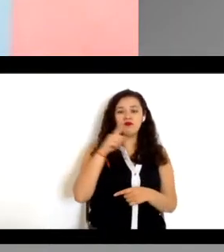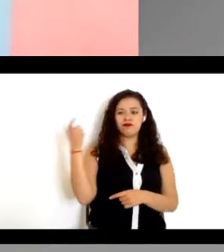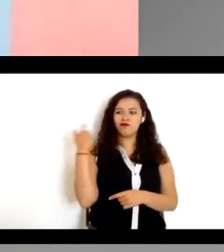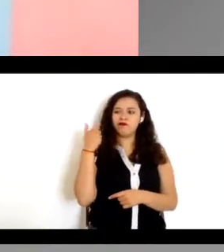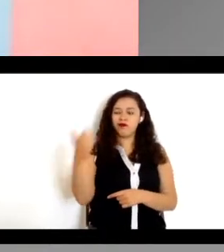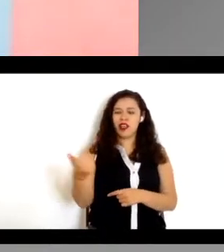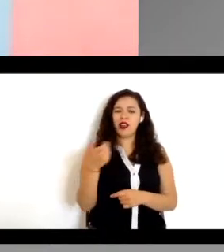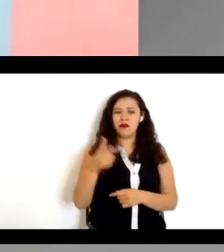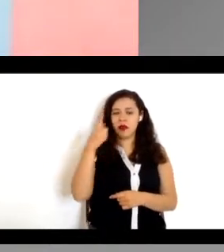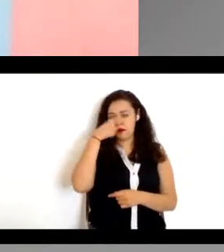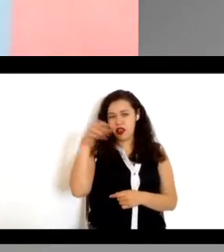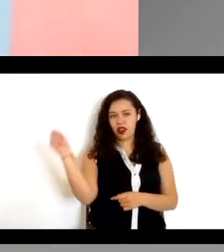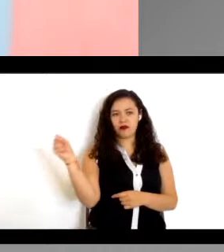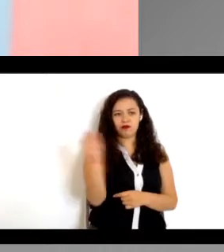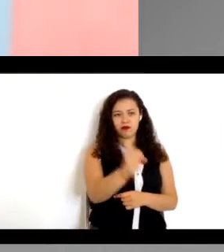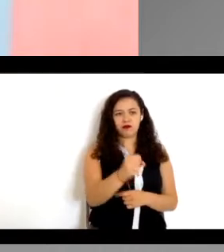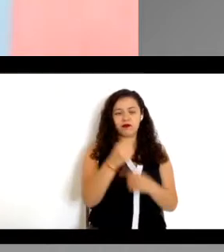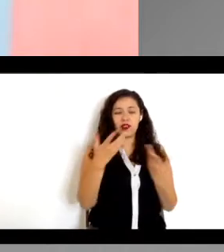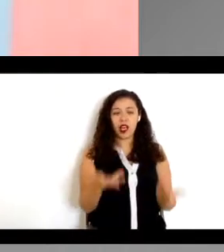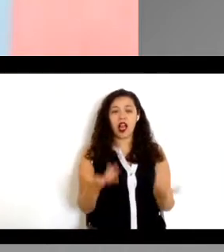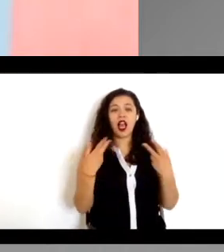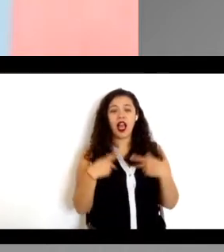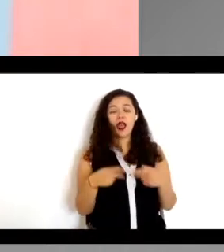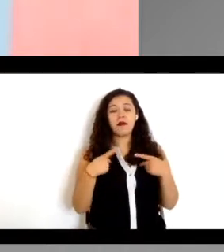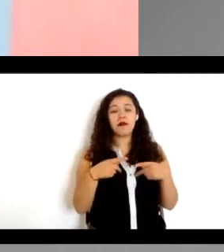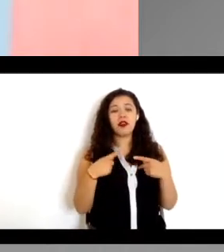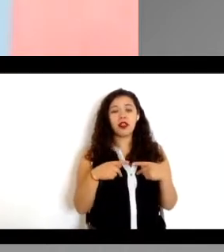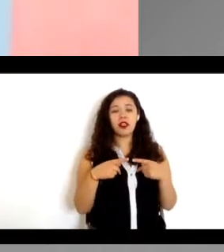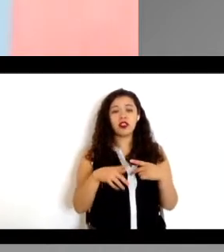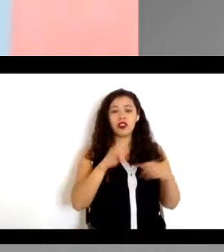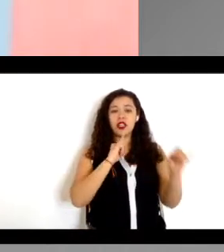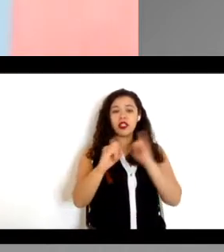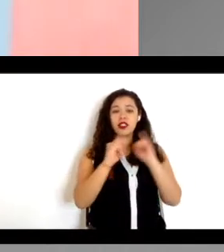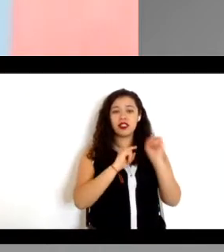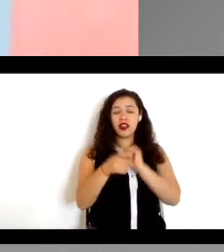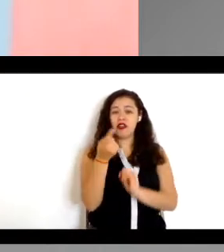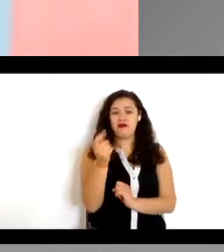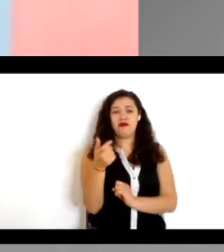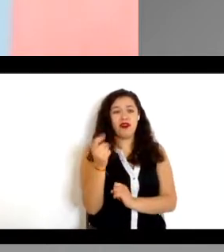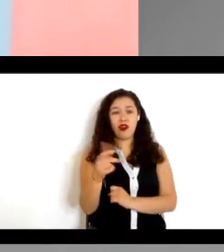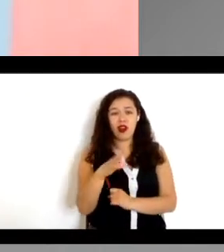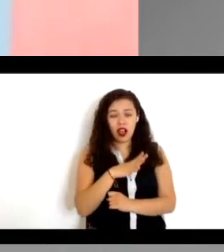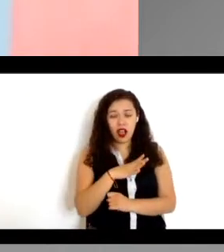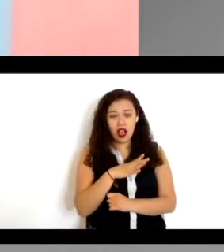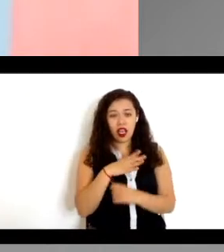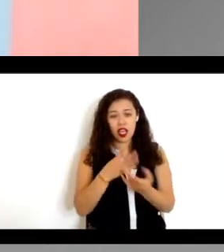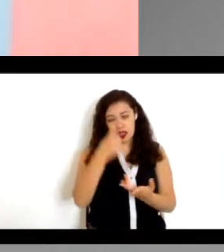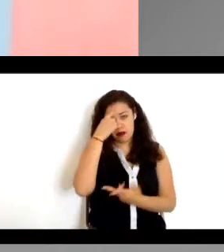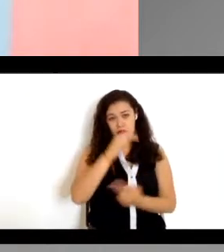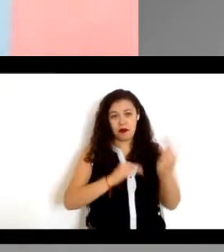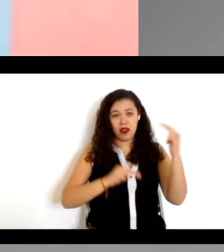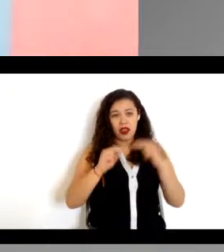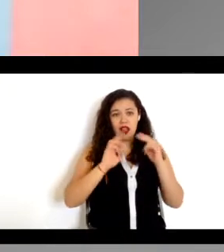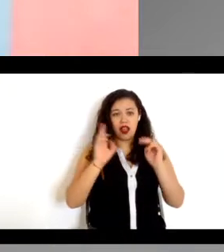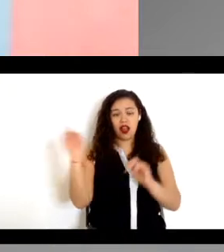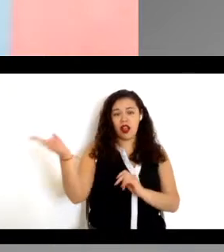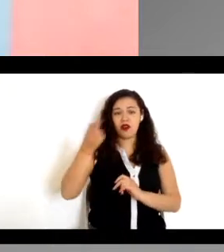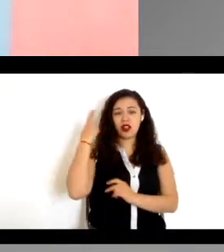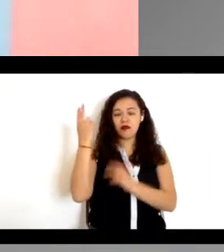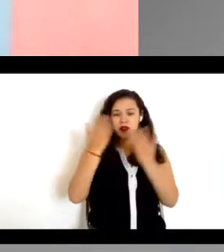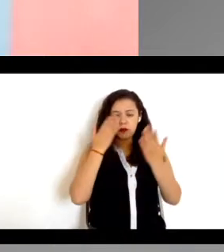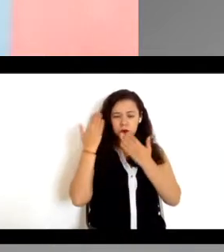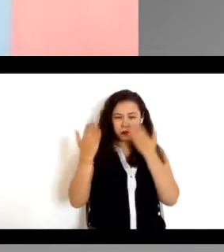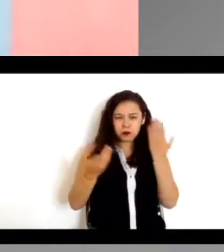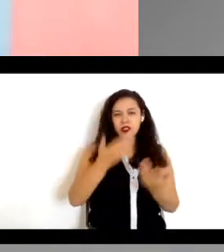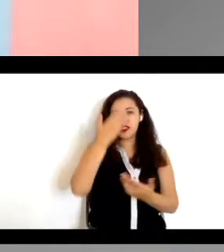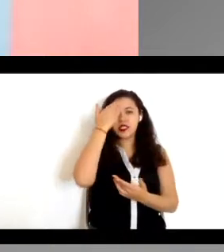contando con un número muy reducido de personal de intérpretes de lengua de señas que estén a nivel de nuestras universidades, que se cuente